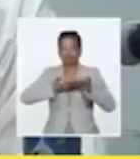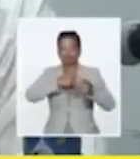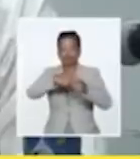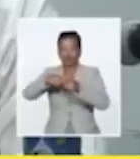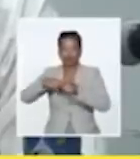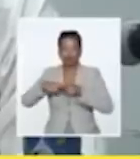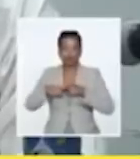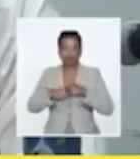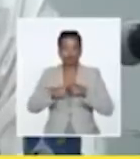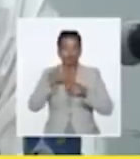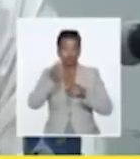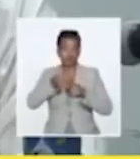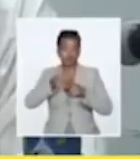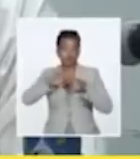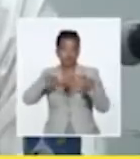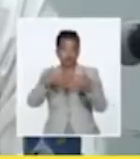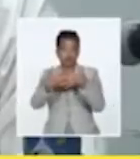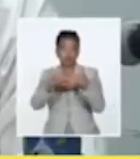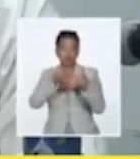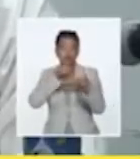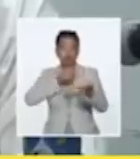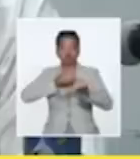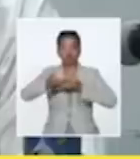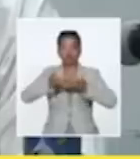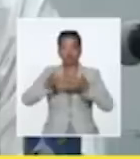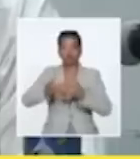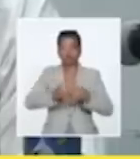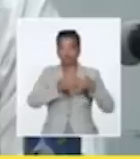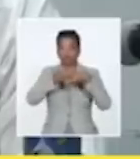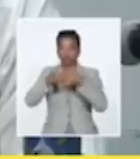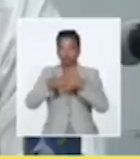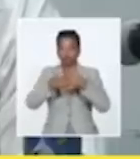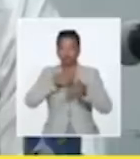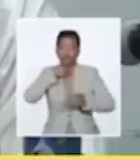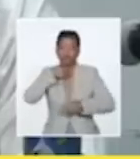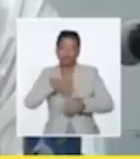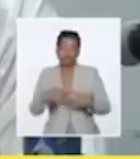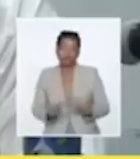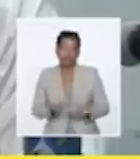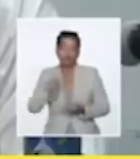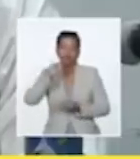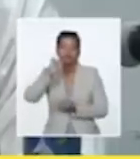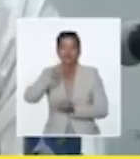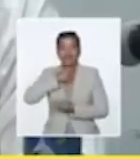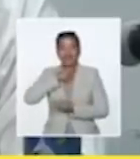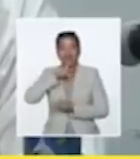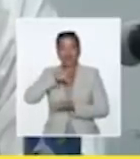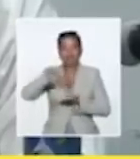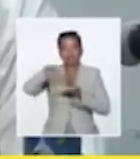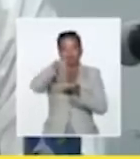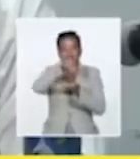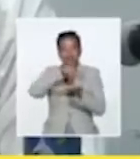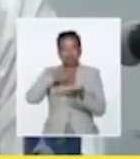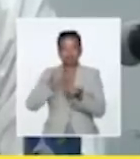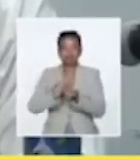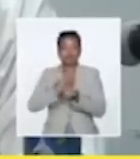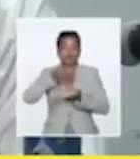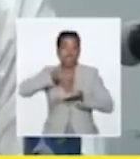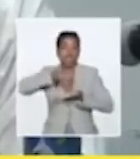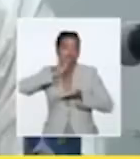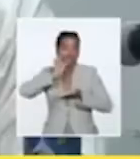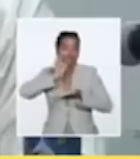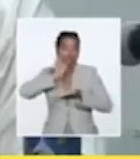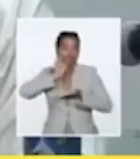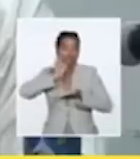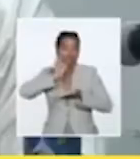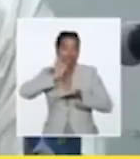este sector hacia los Estados Unidos, en productos como la miel, el café, el carbón, que en algún momento también... ¡Ay,